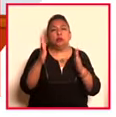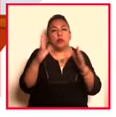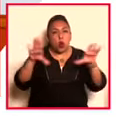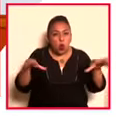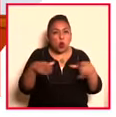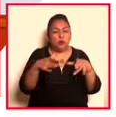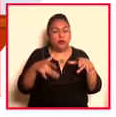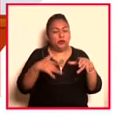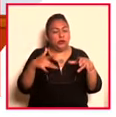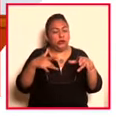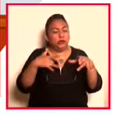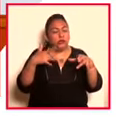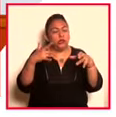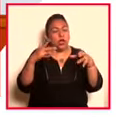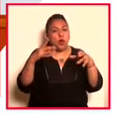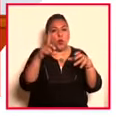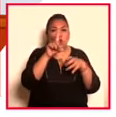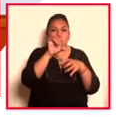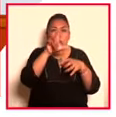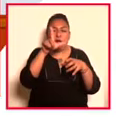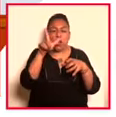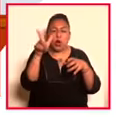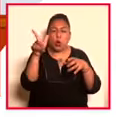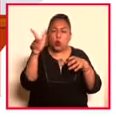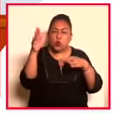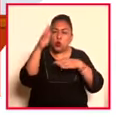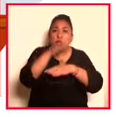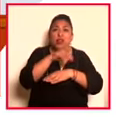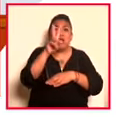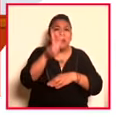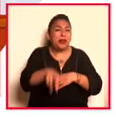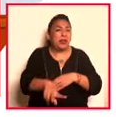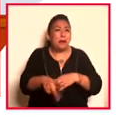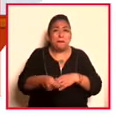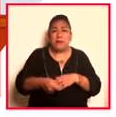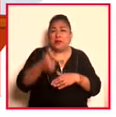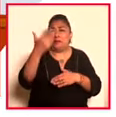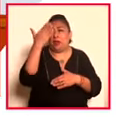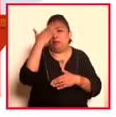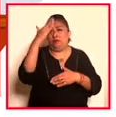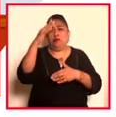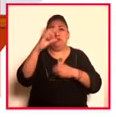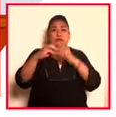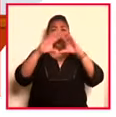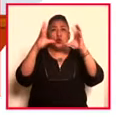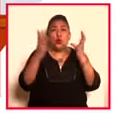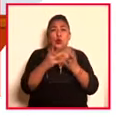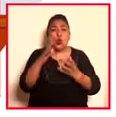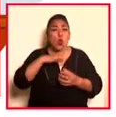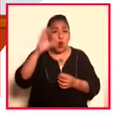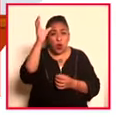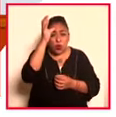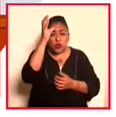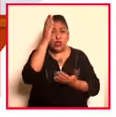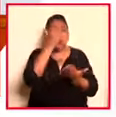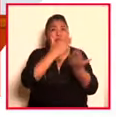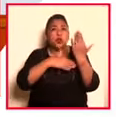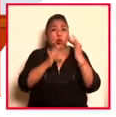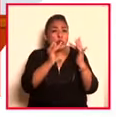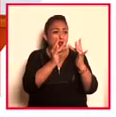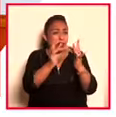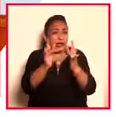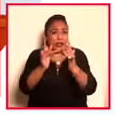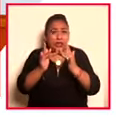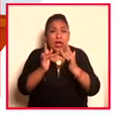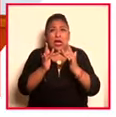es inusual y que nunca lo habíamos vivido como a nivel planetario, ¿no? Como esta conciencia de todos estar conectados por